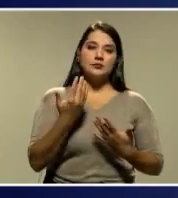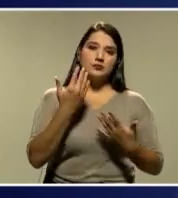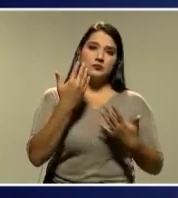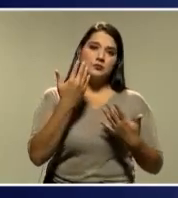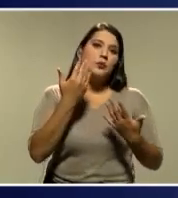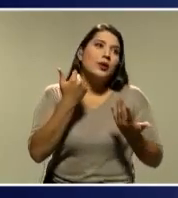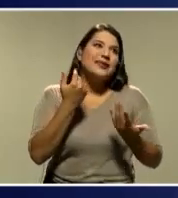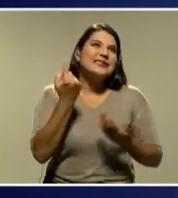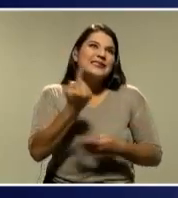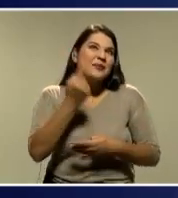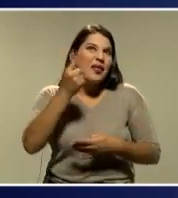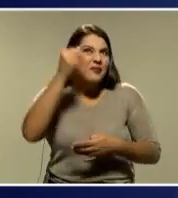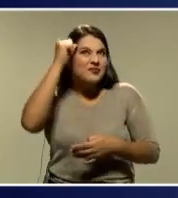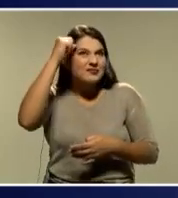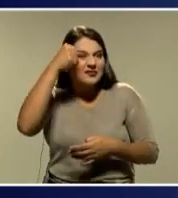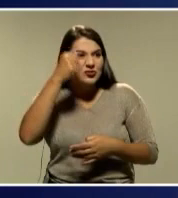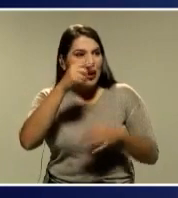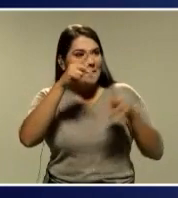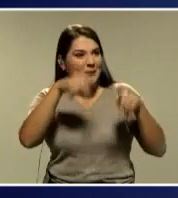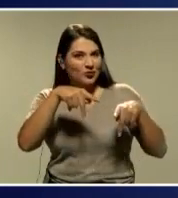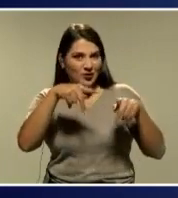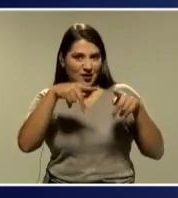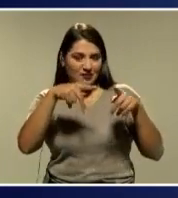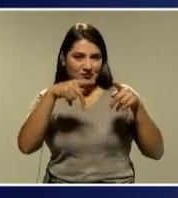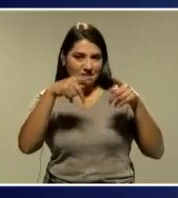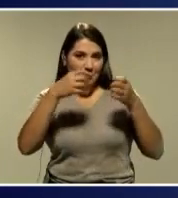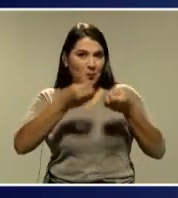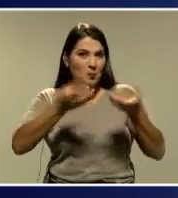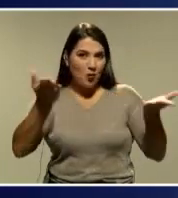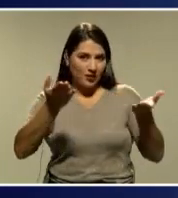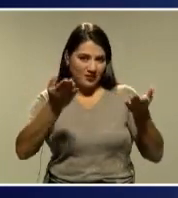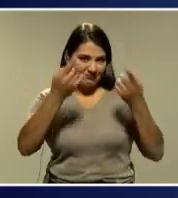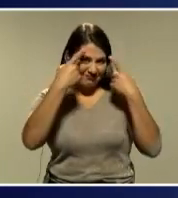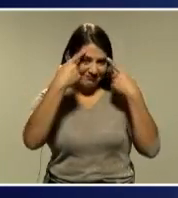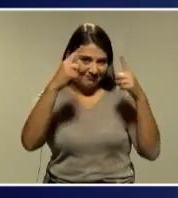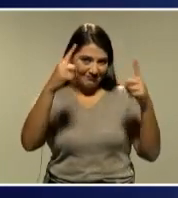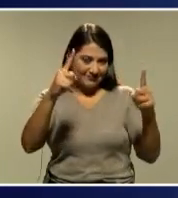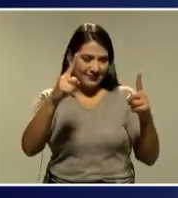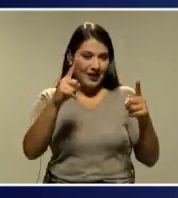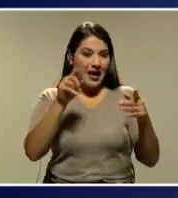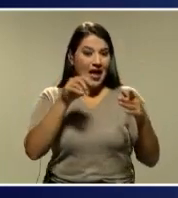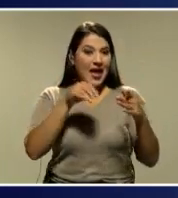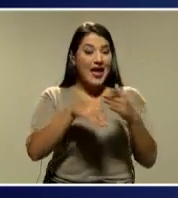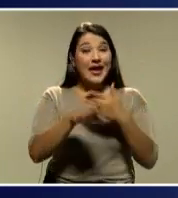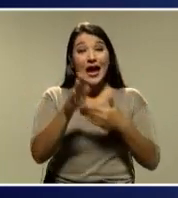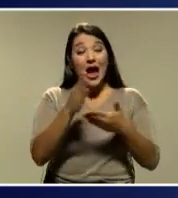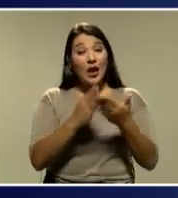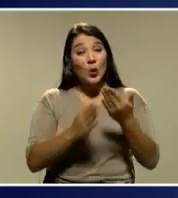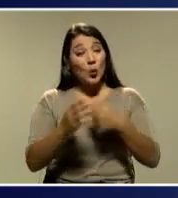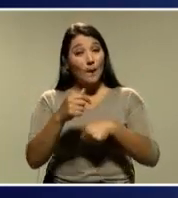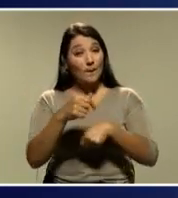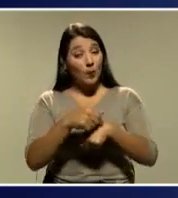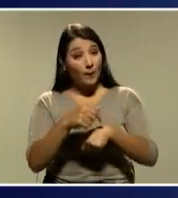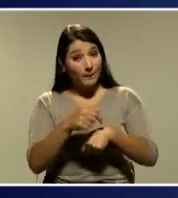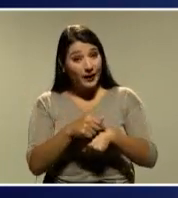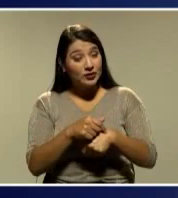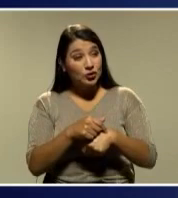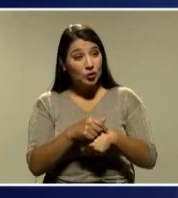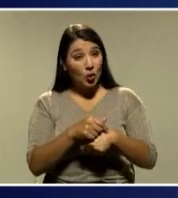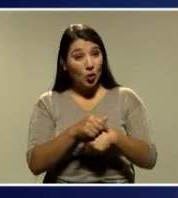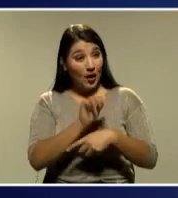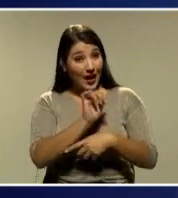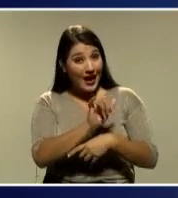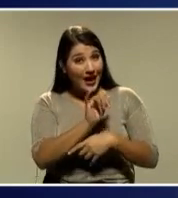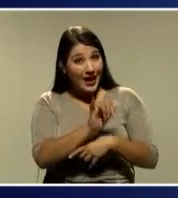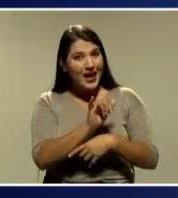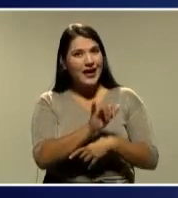personaje público. Sí. En un momento dado, ese personaje público lo impulsó a hablar